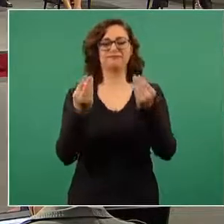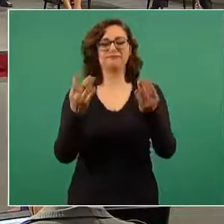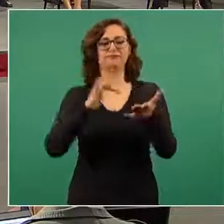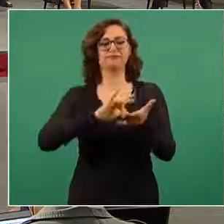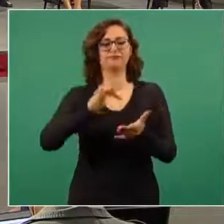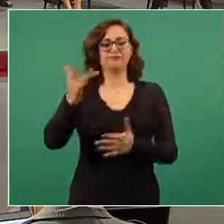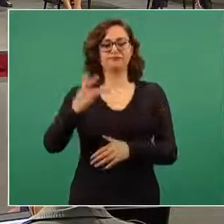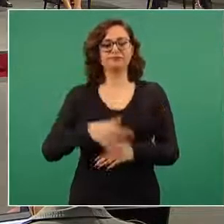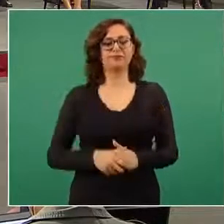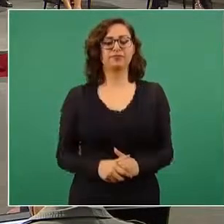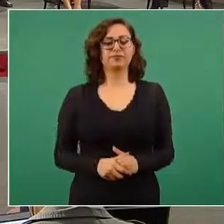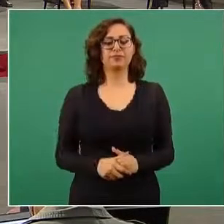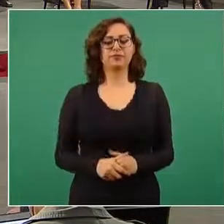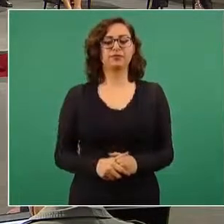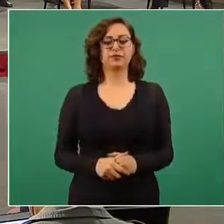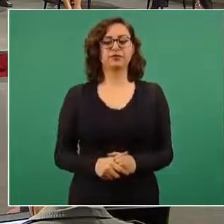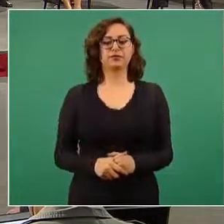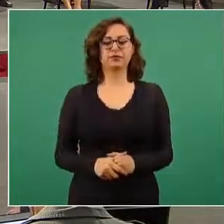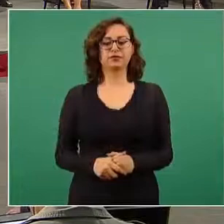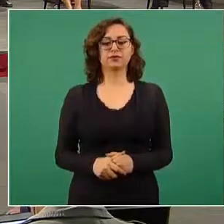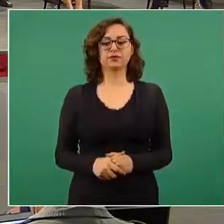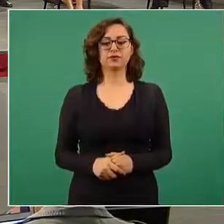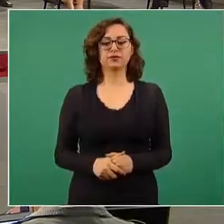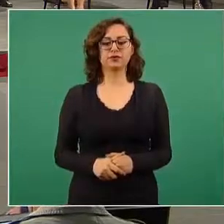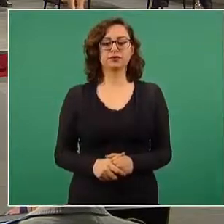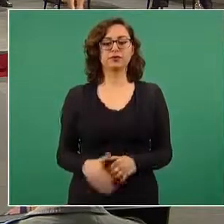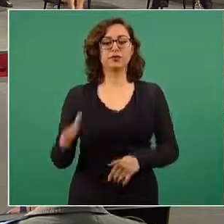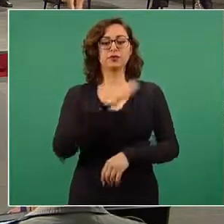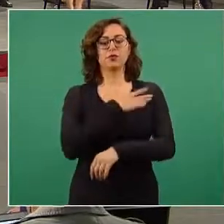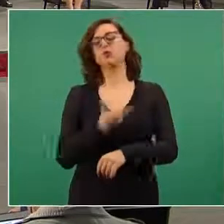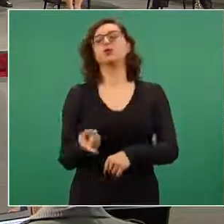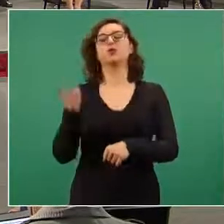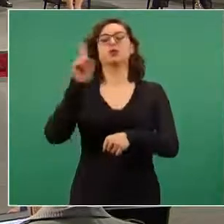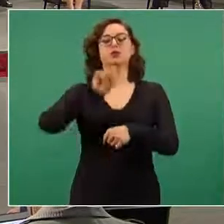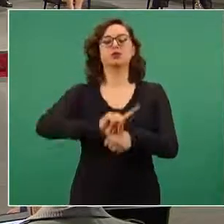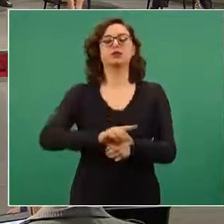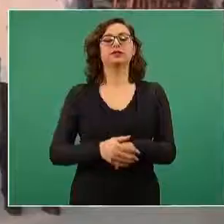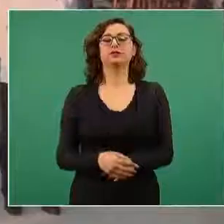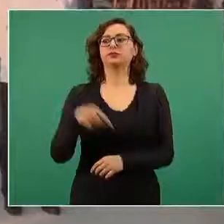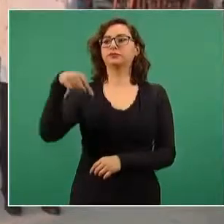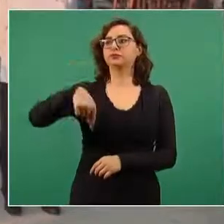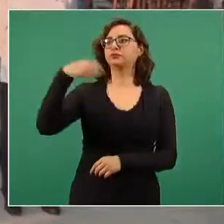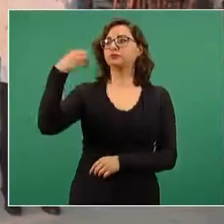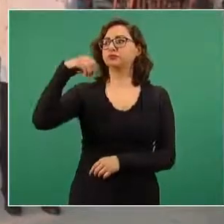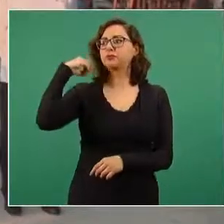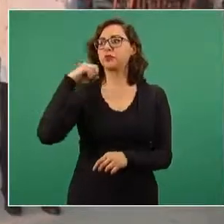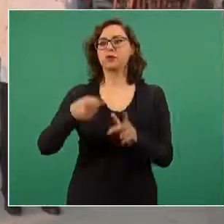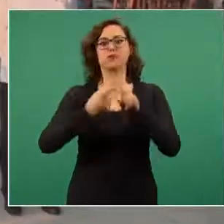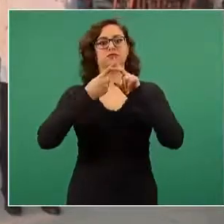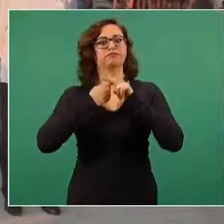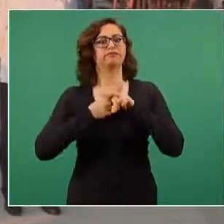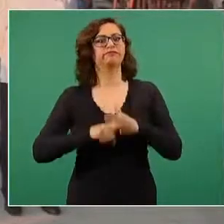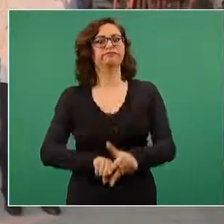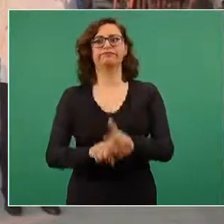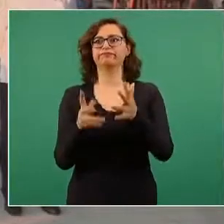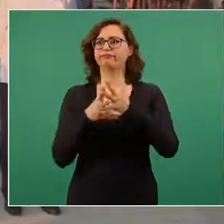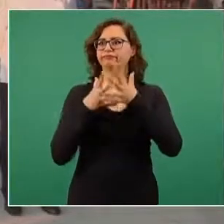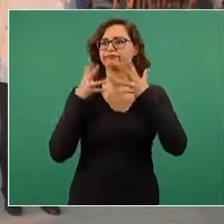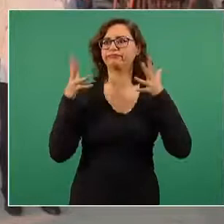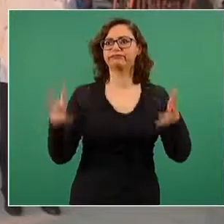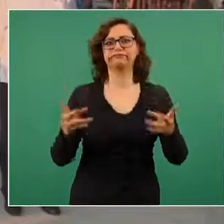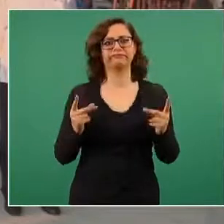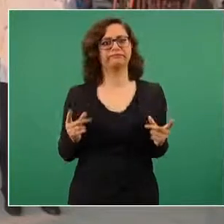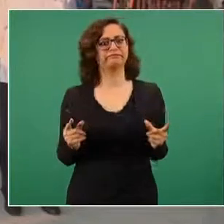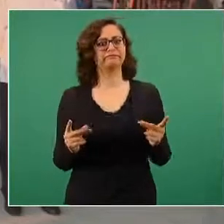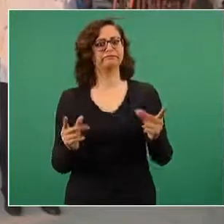Muy buenos días. Saludamos desde Oaxaca esta gran jornada. Es uno